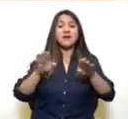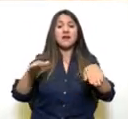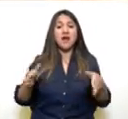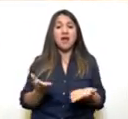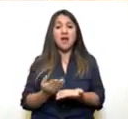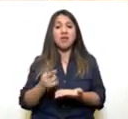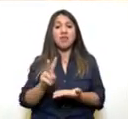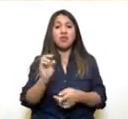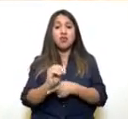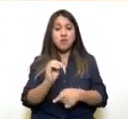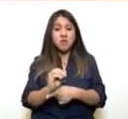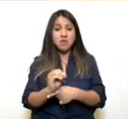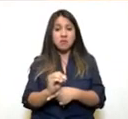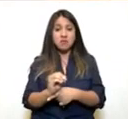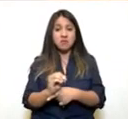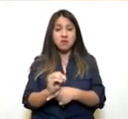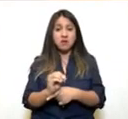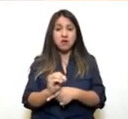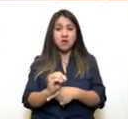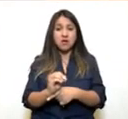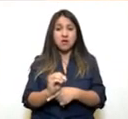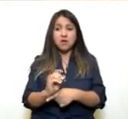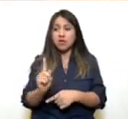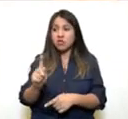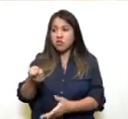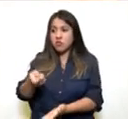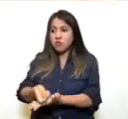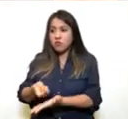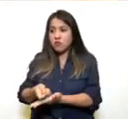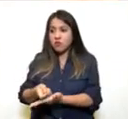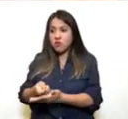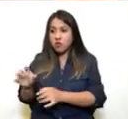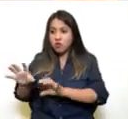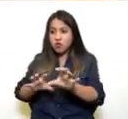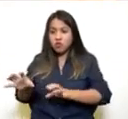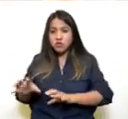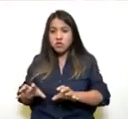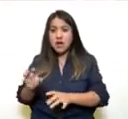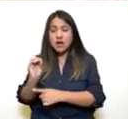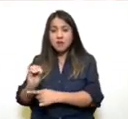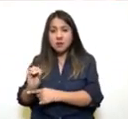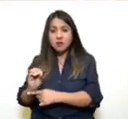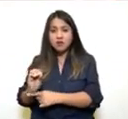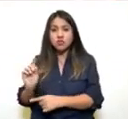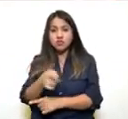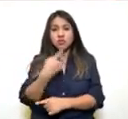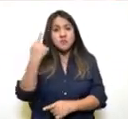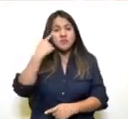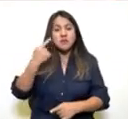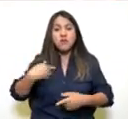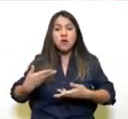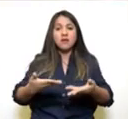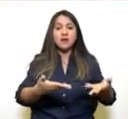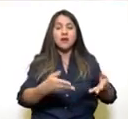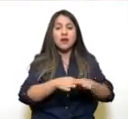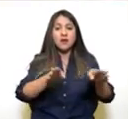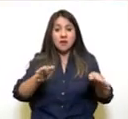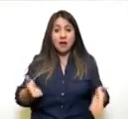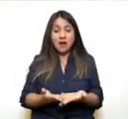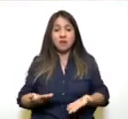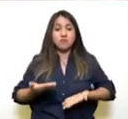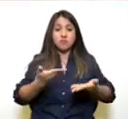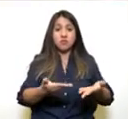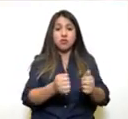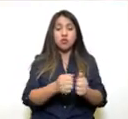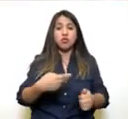mercaderías y ni siquiera a las mercaderías nosotros empezamos a entregar cajas con